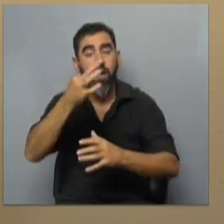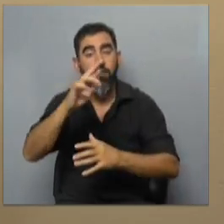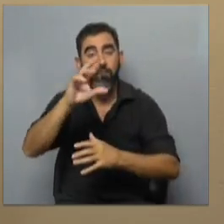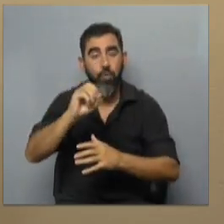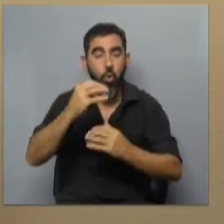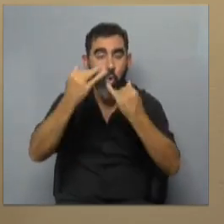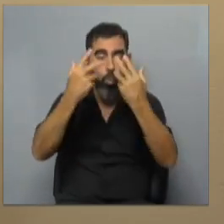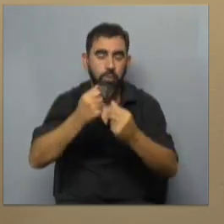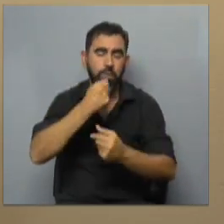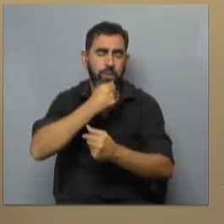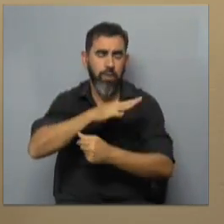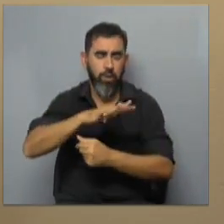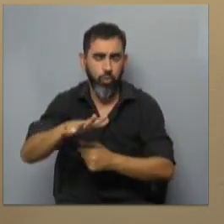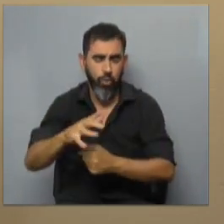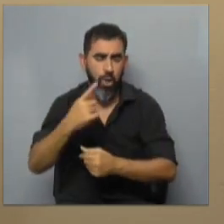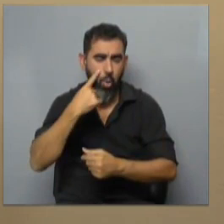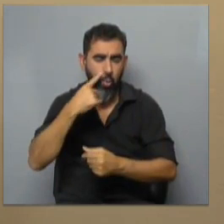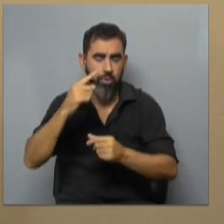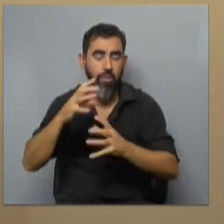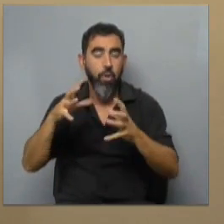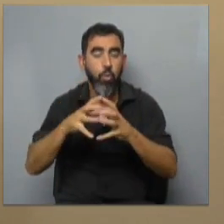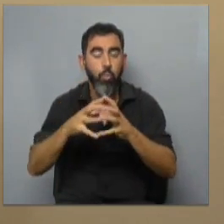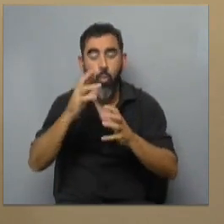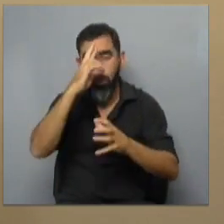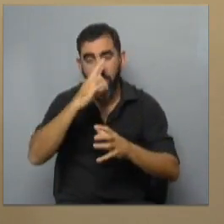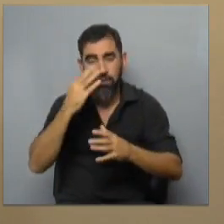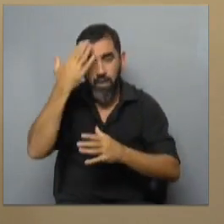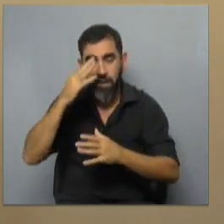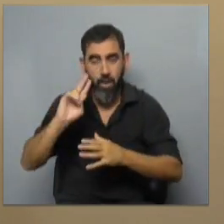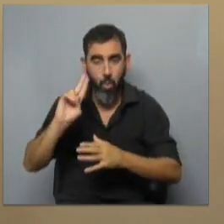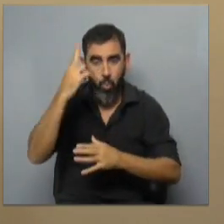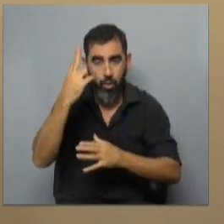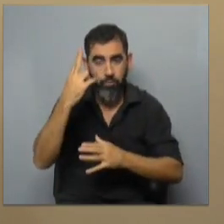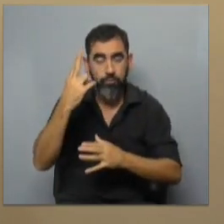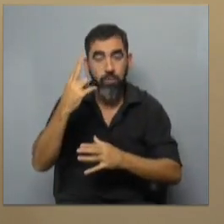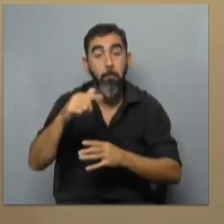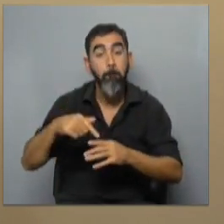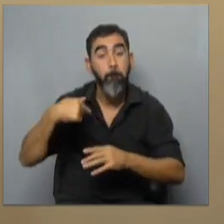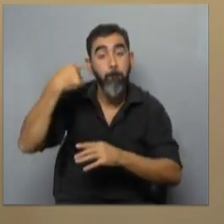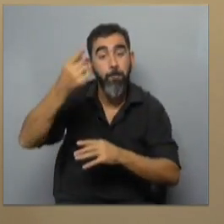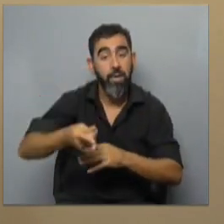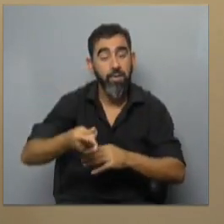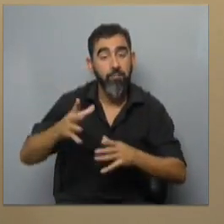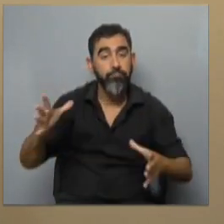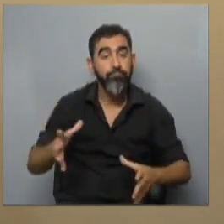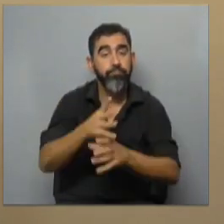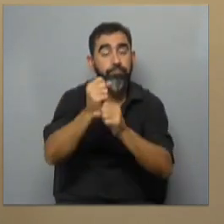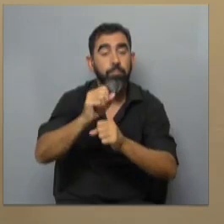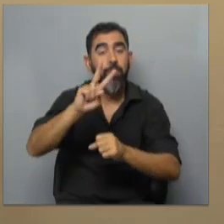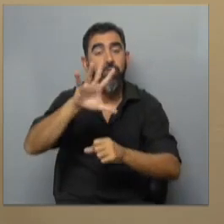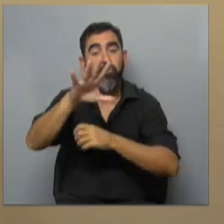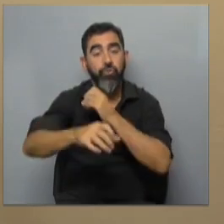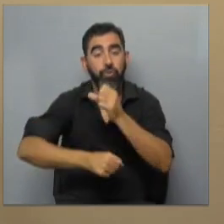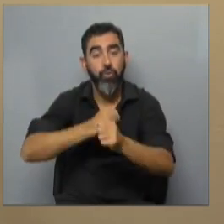organizaciones bueno con más historia y relevancia desde el movimiento afro uruguayo de las últimas décadas y mañana celebran los 25 años